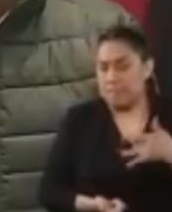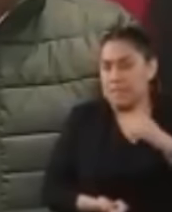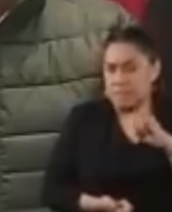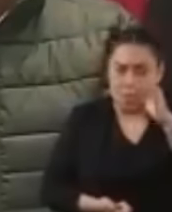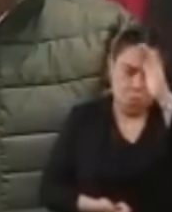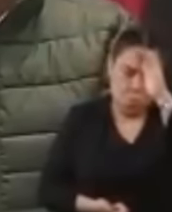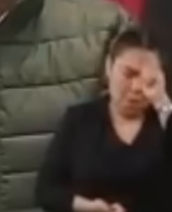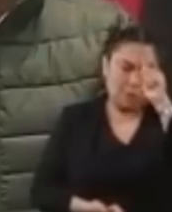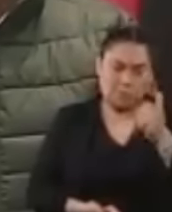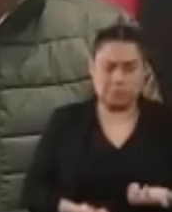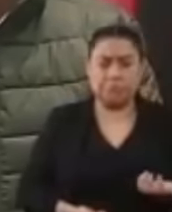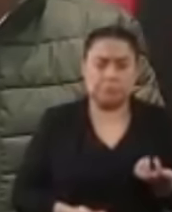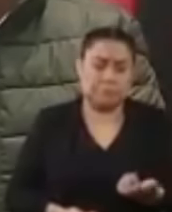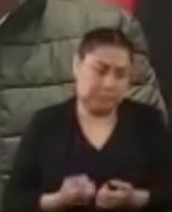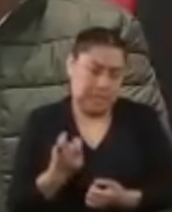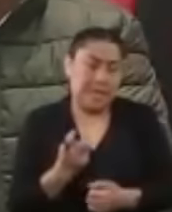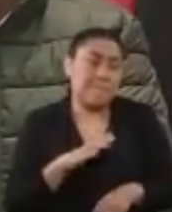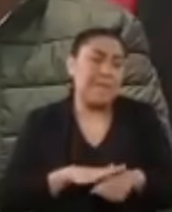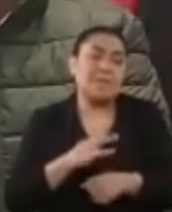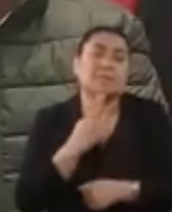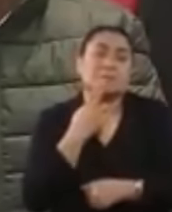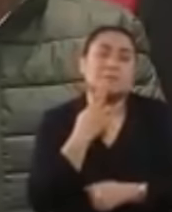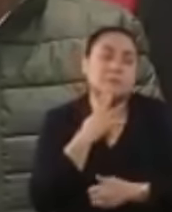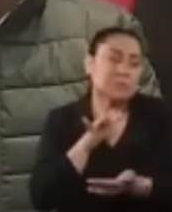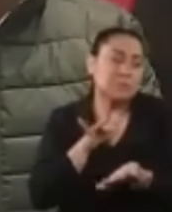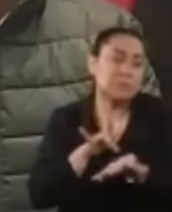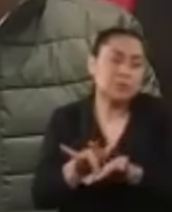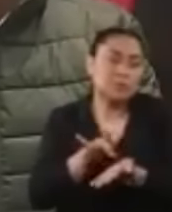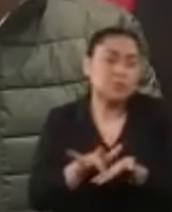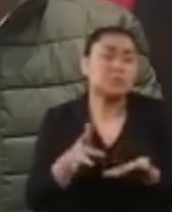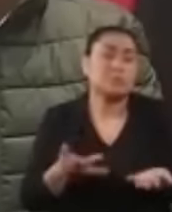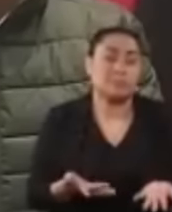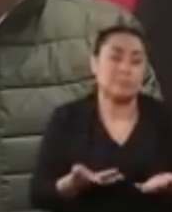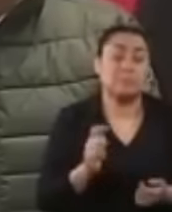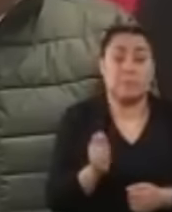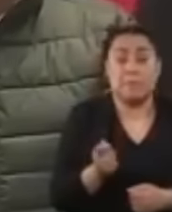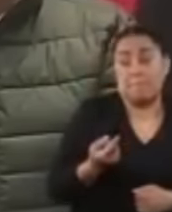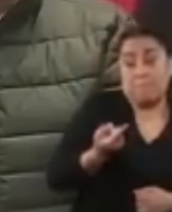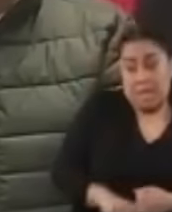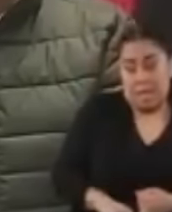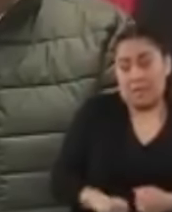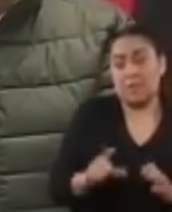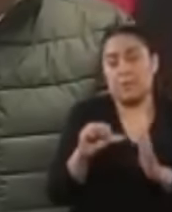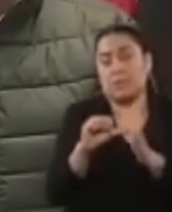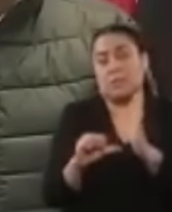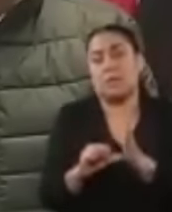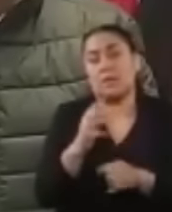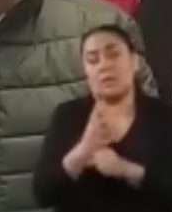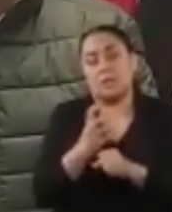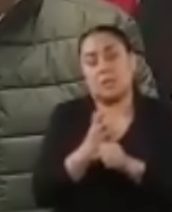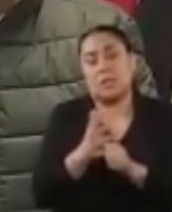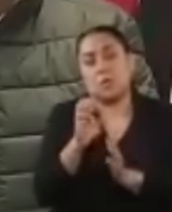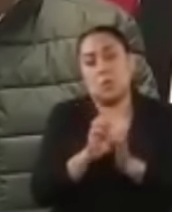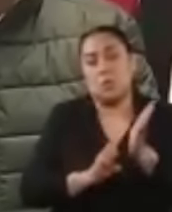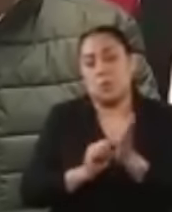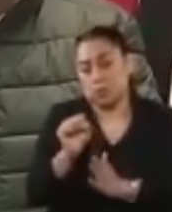porque también fortalece el mandato del artículo 3º